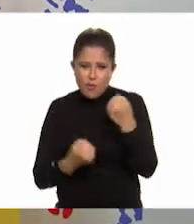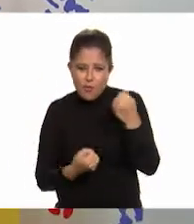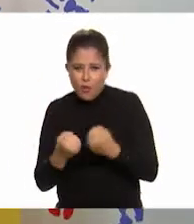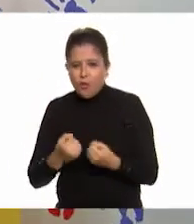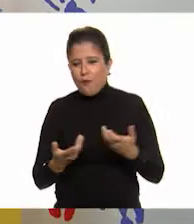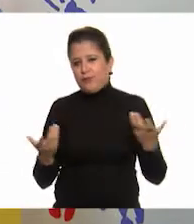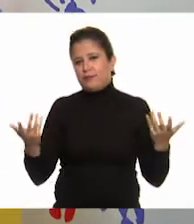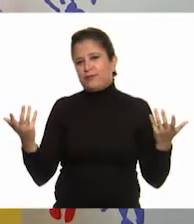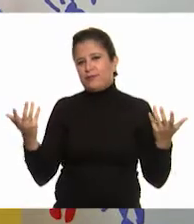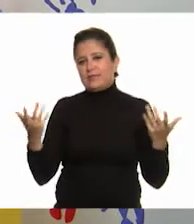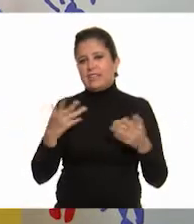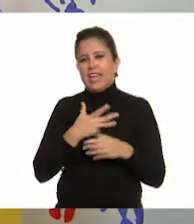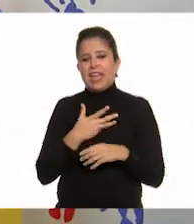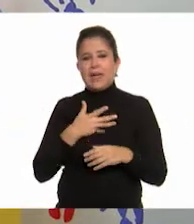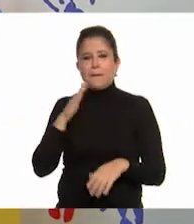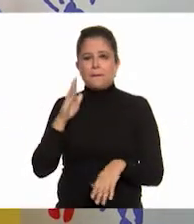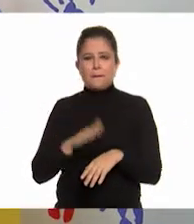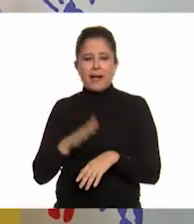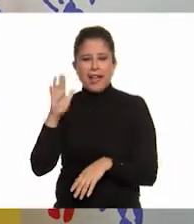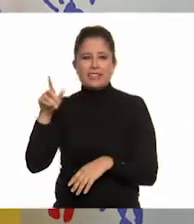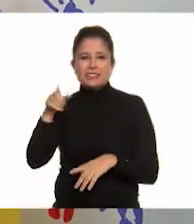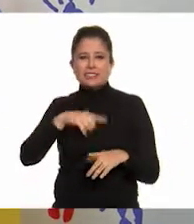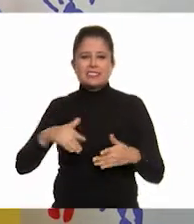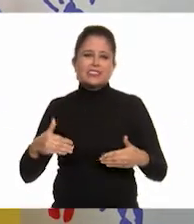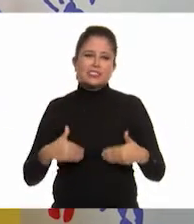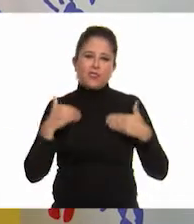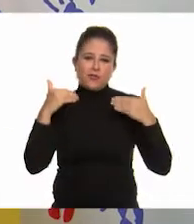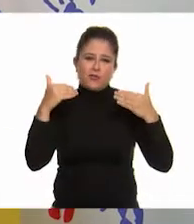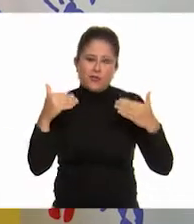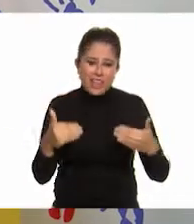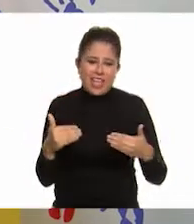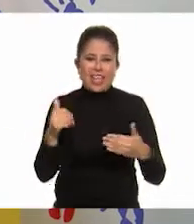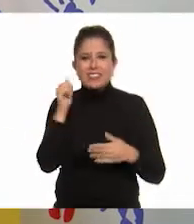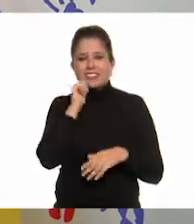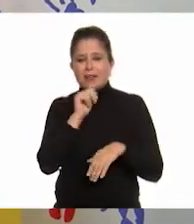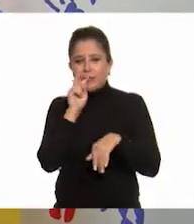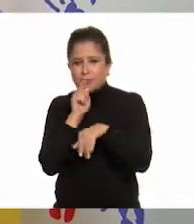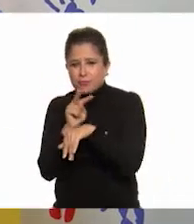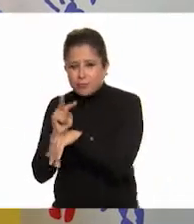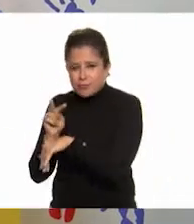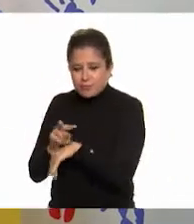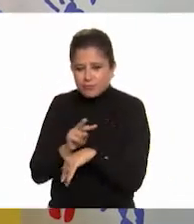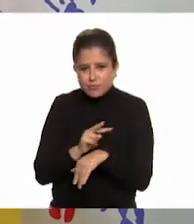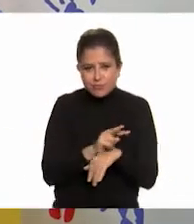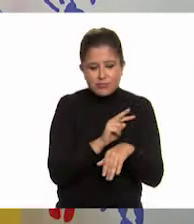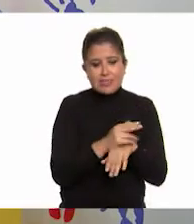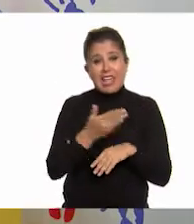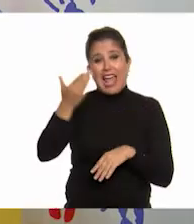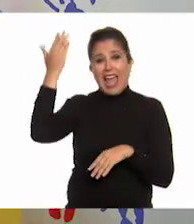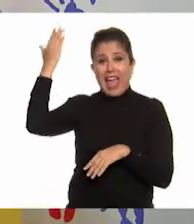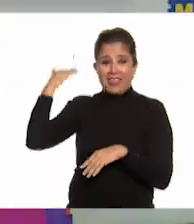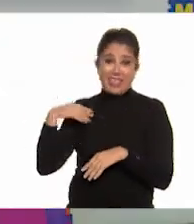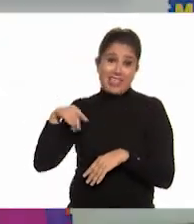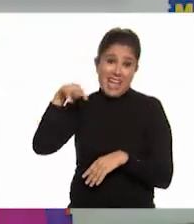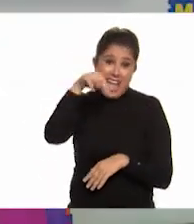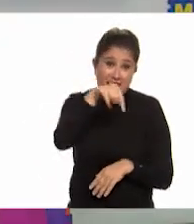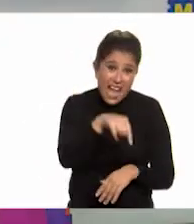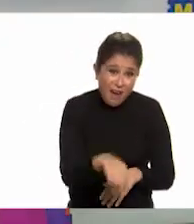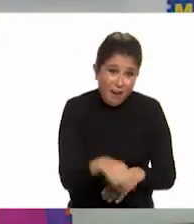y había un poquito de más confianza y siempre nos vigilaba, ¿verdad? Así es, quizá ahorita en